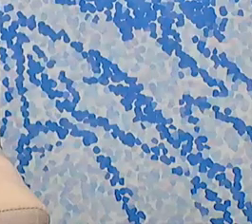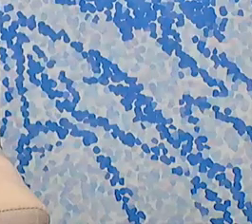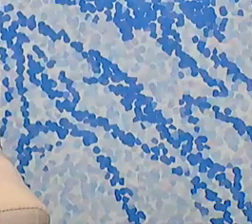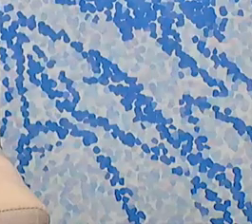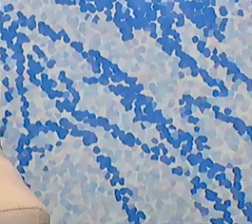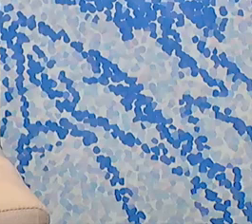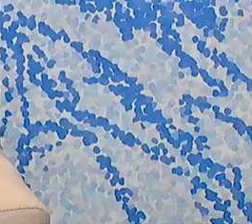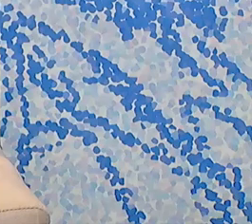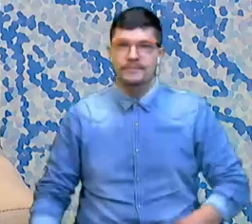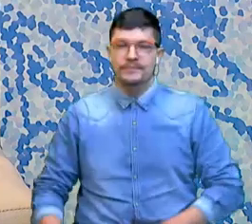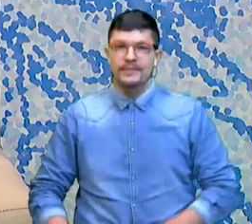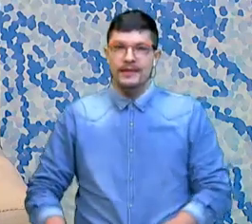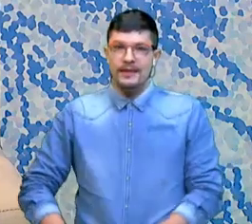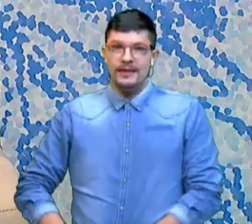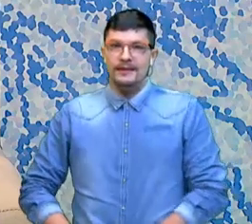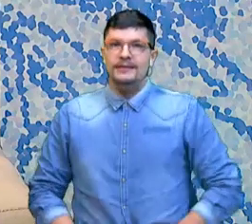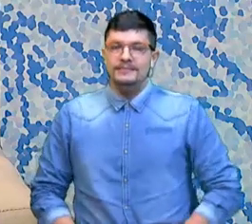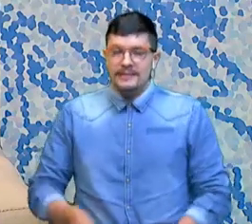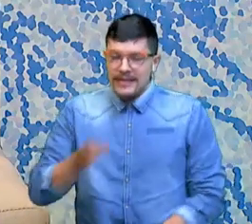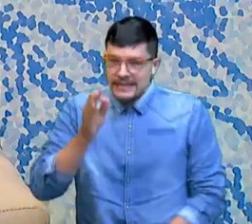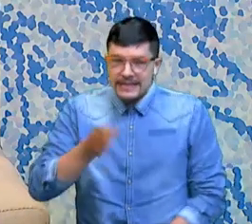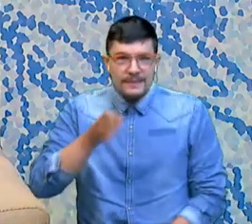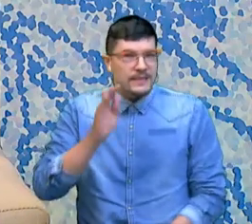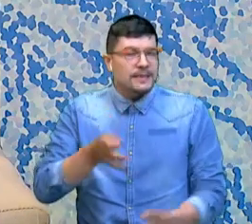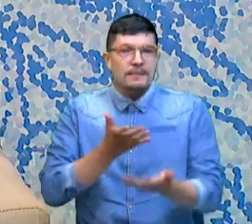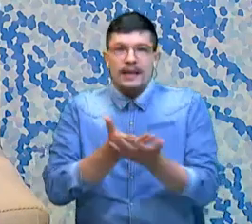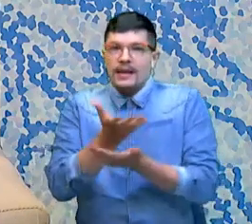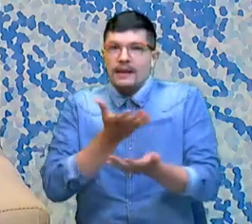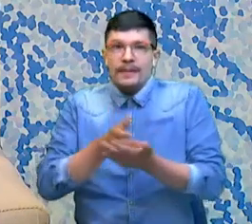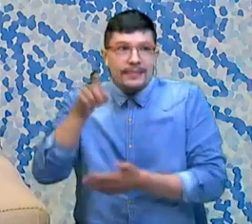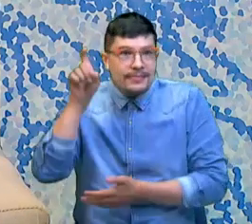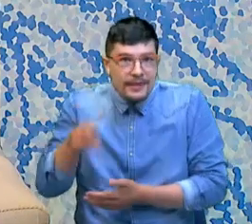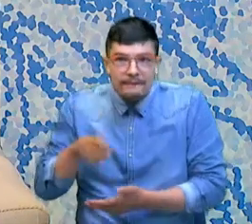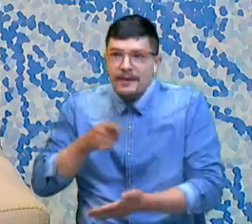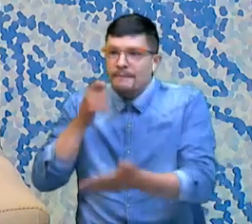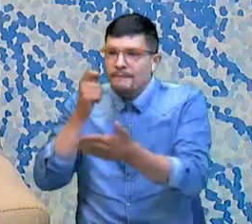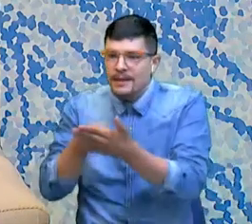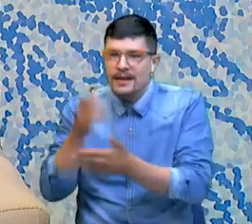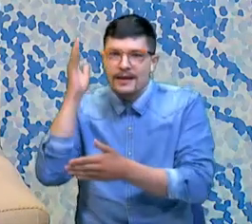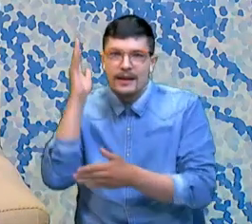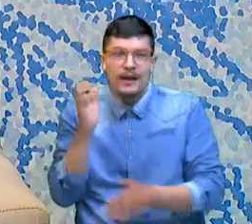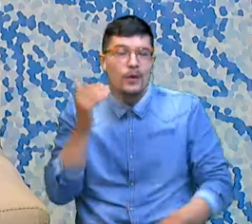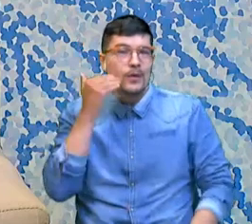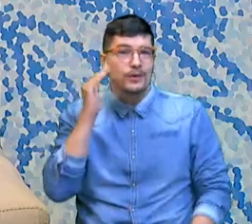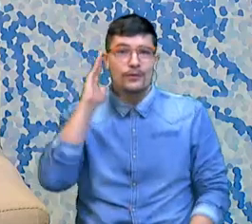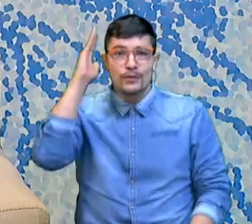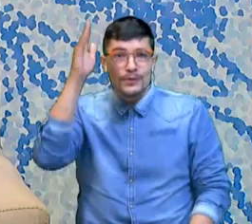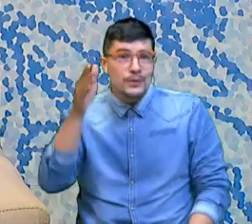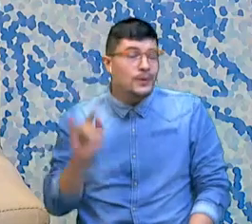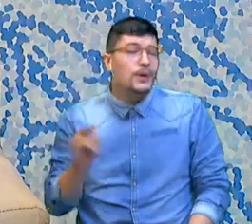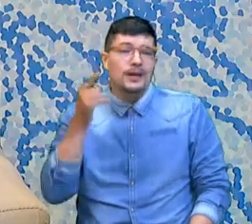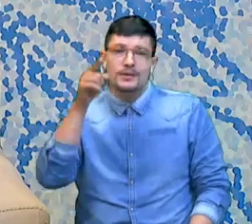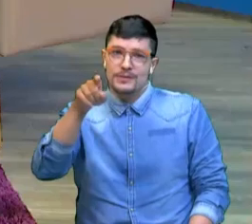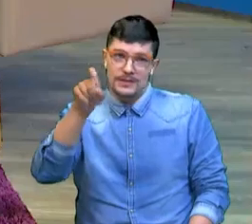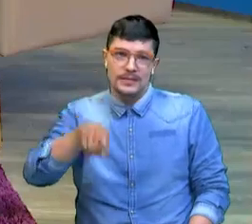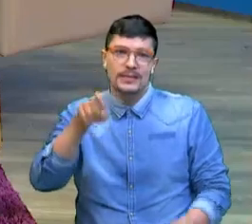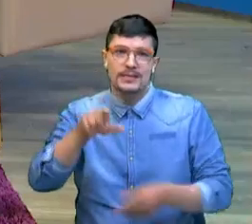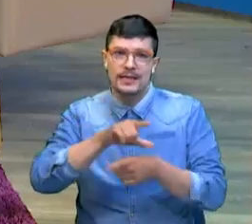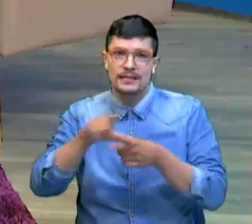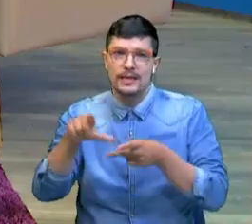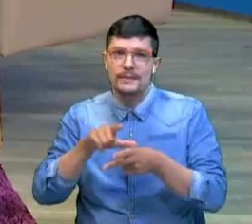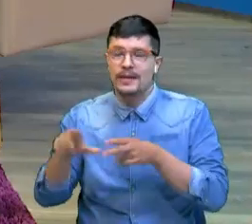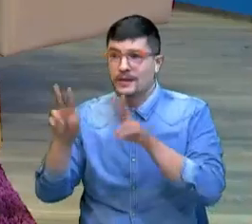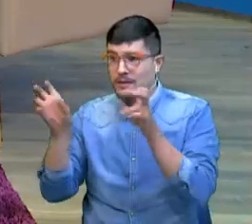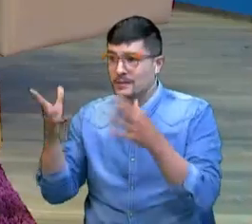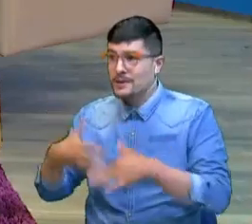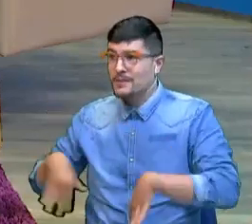empezar a cotizar, hay que empezar a cotizar, porque llegará un momento en el que usted va a necesitar esa semana. Y sobre todo algo